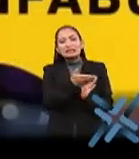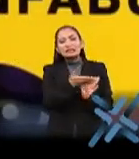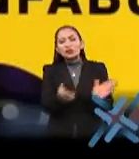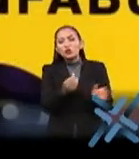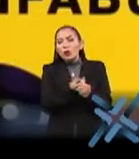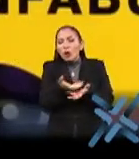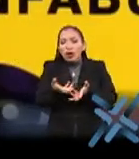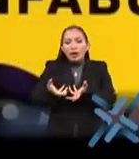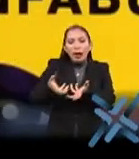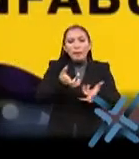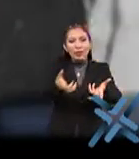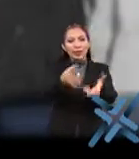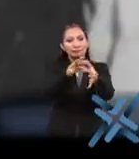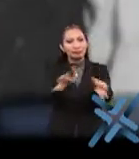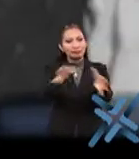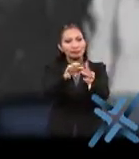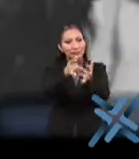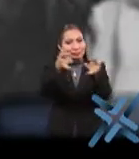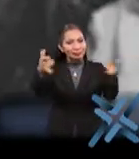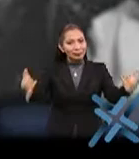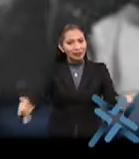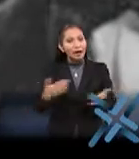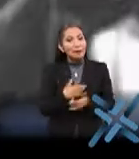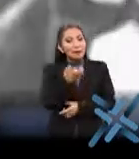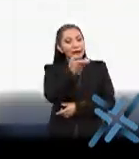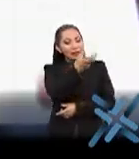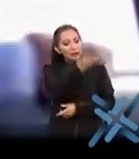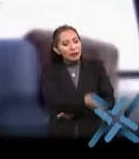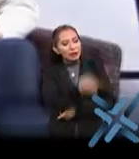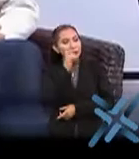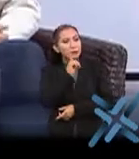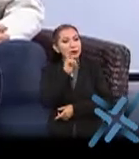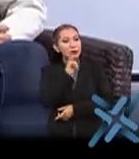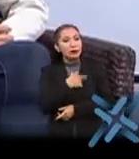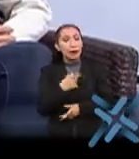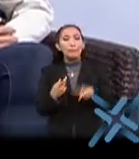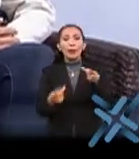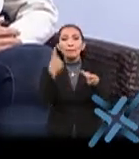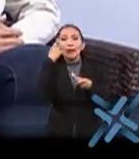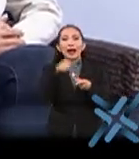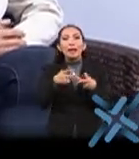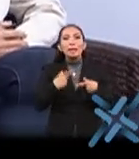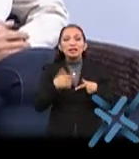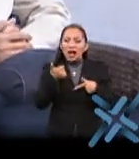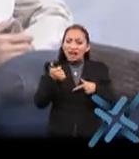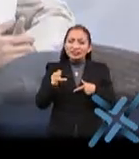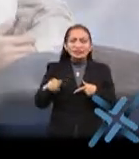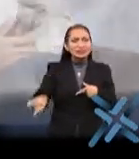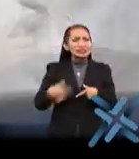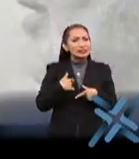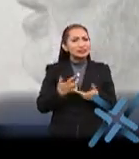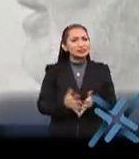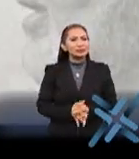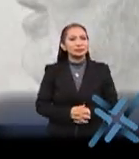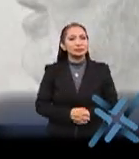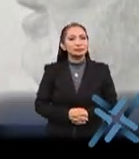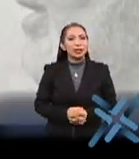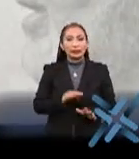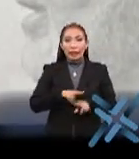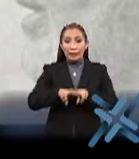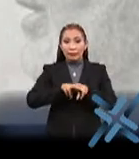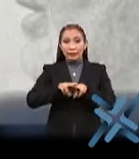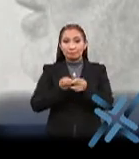nuevos rumbos a nuestra narrativa. Para ella, la imagen... ¿Preparados para un personaje así en México? ¿Ha salido ya el tren?